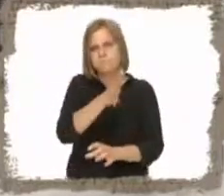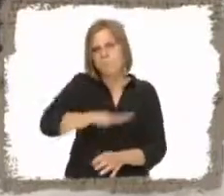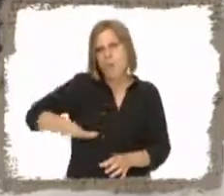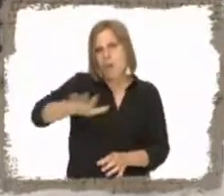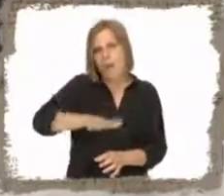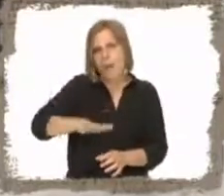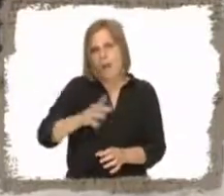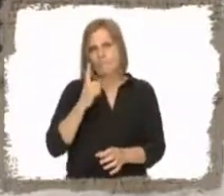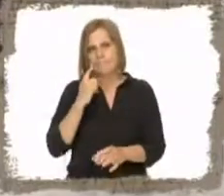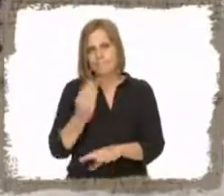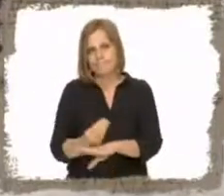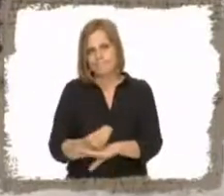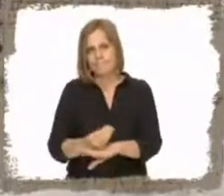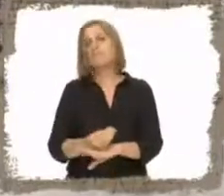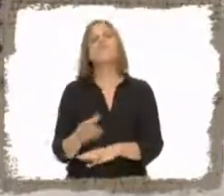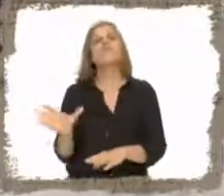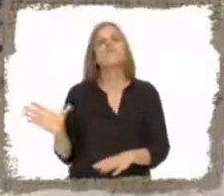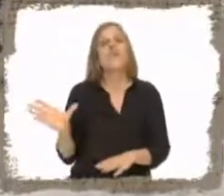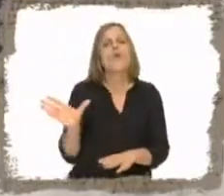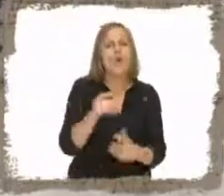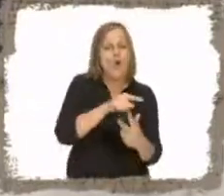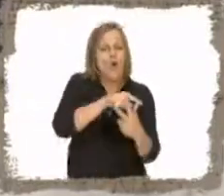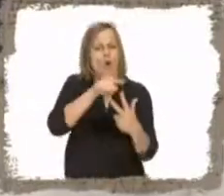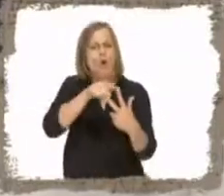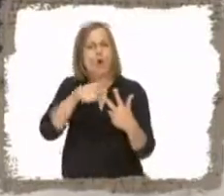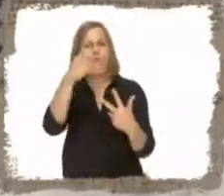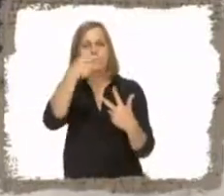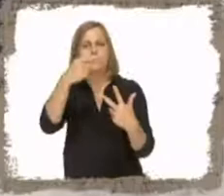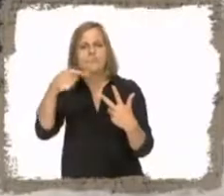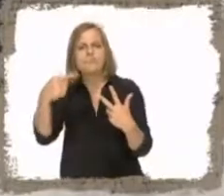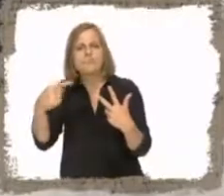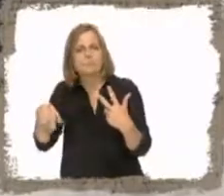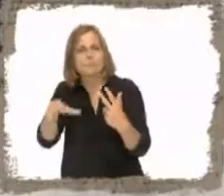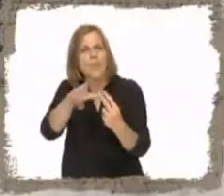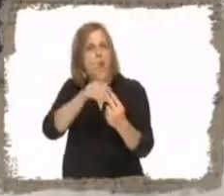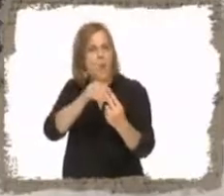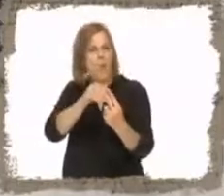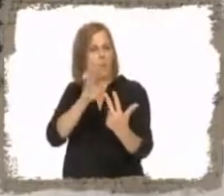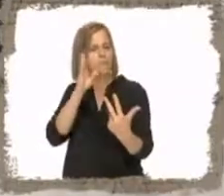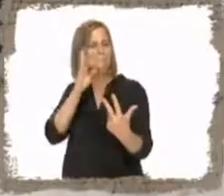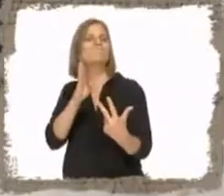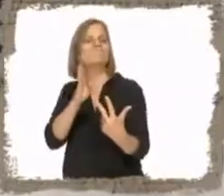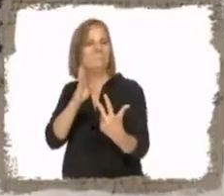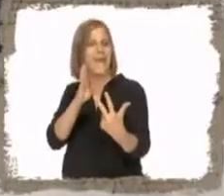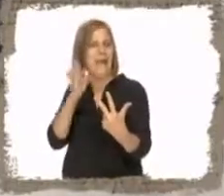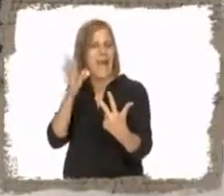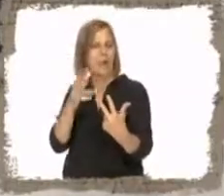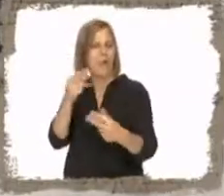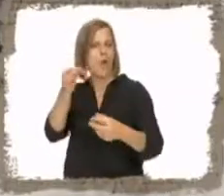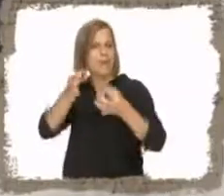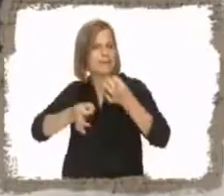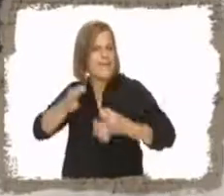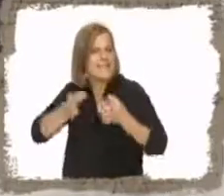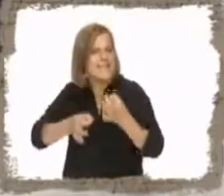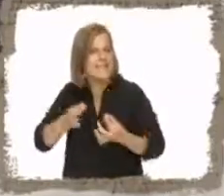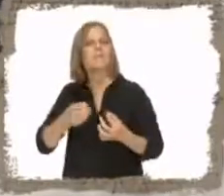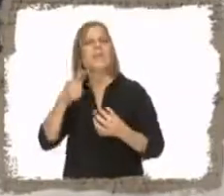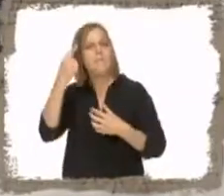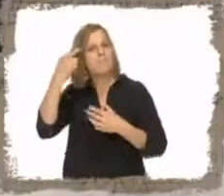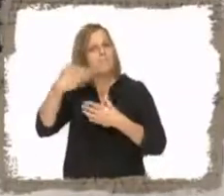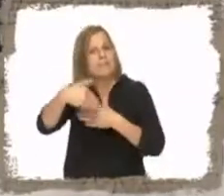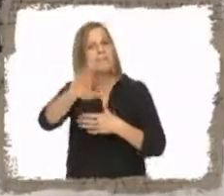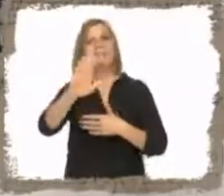este lugar de pertenencia. Entonces se dice que todas estas variables van a tener que ser consideradas a la hora de